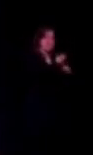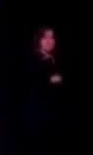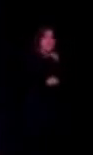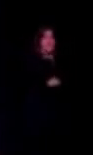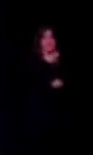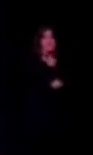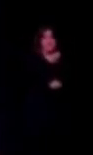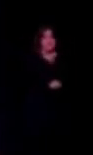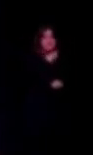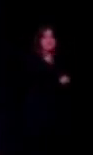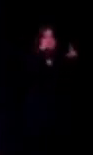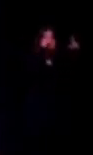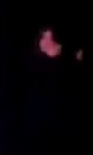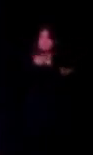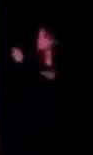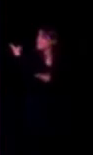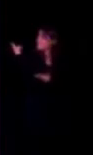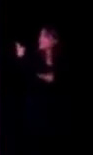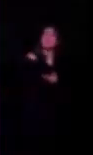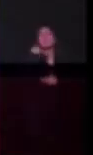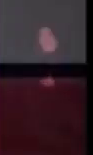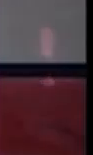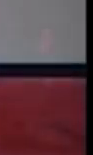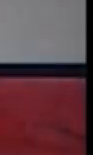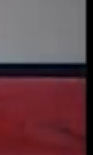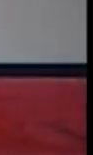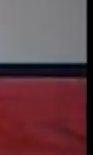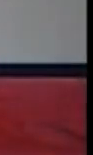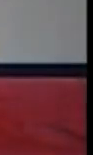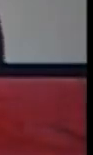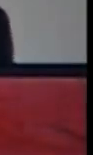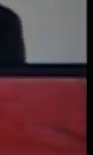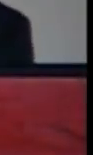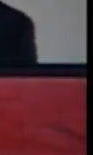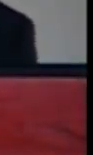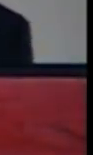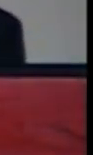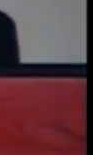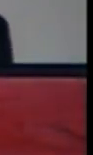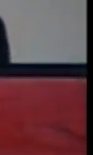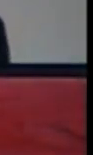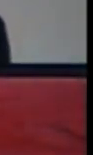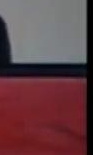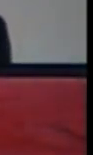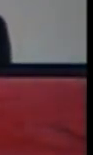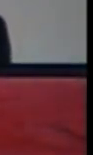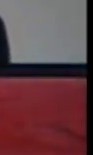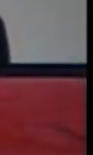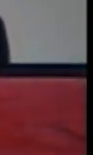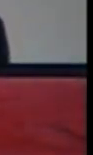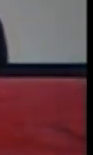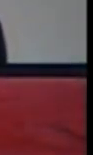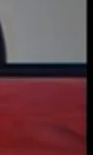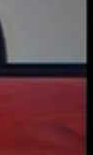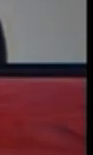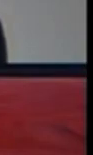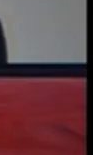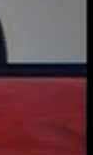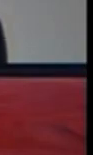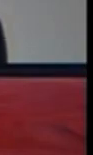imagen, este cuento del Pigmalión y Galatea, ¿no? Porque implica la importancia de la confianza en las posibilidades